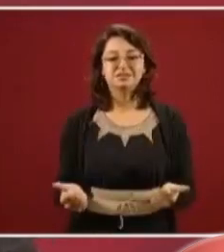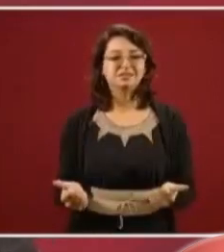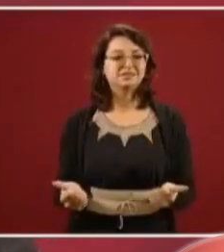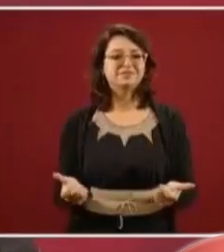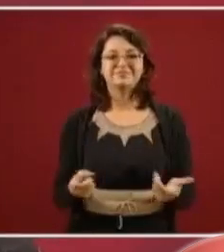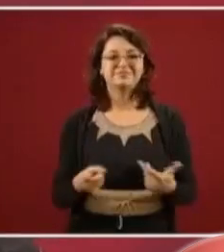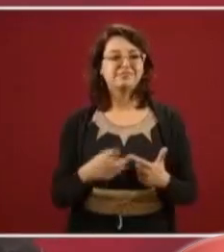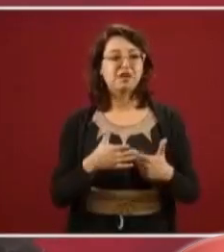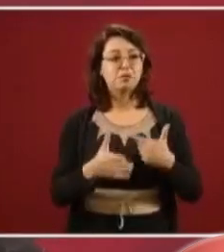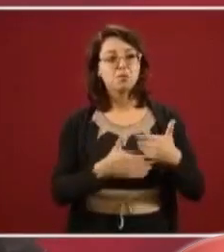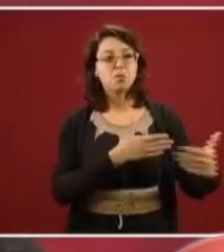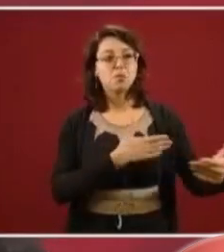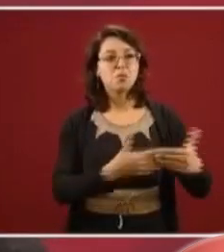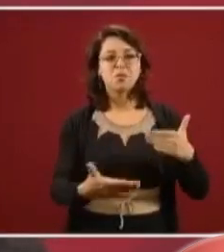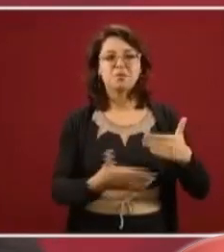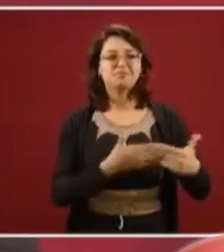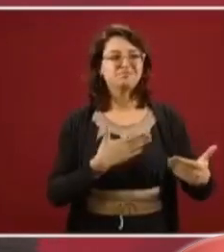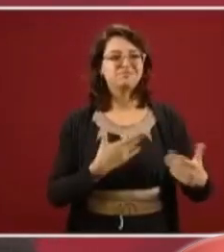modernidad.